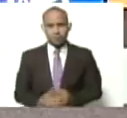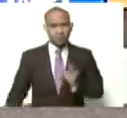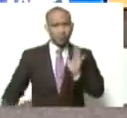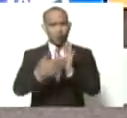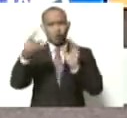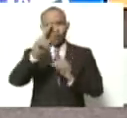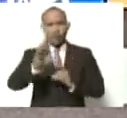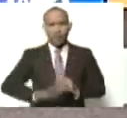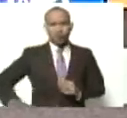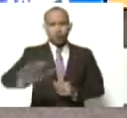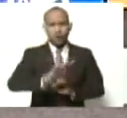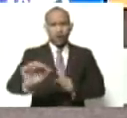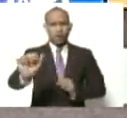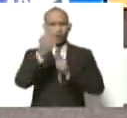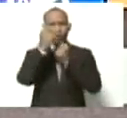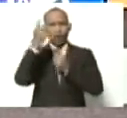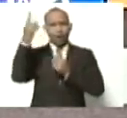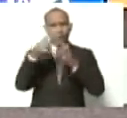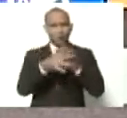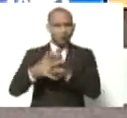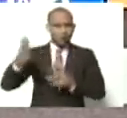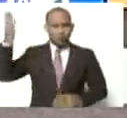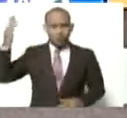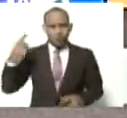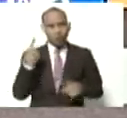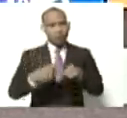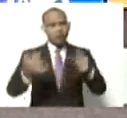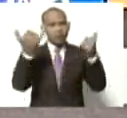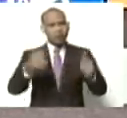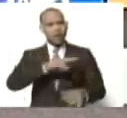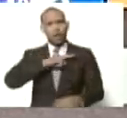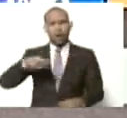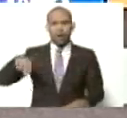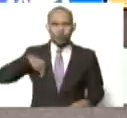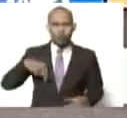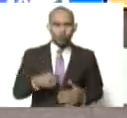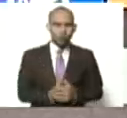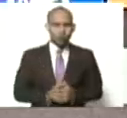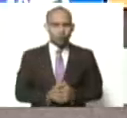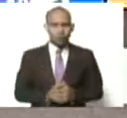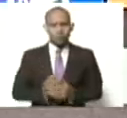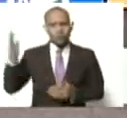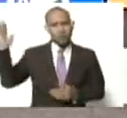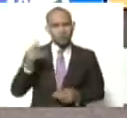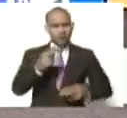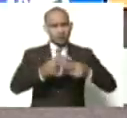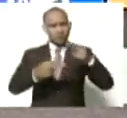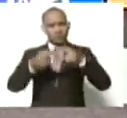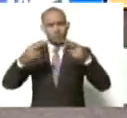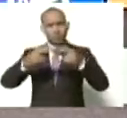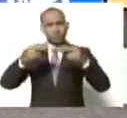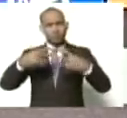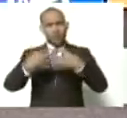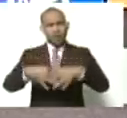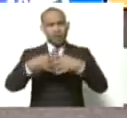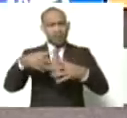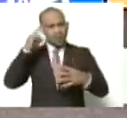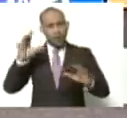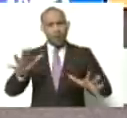antivenezolana de las sanciones. Pero ya nosotros hemos venido construyendo la maquinaria para